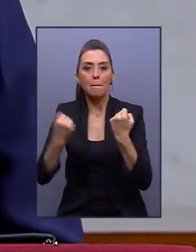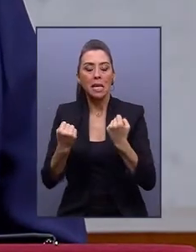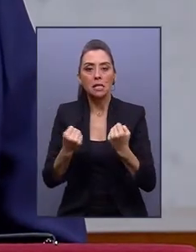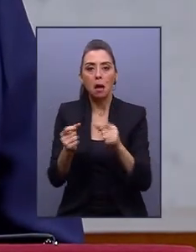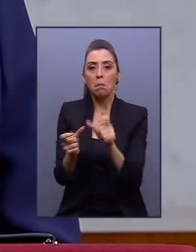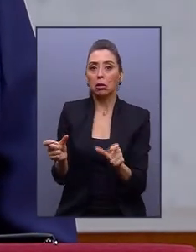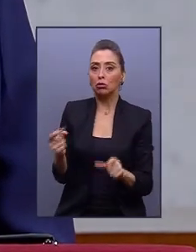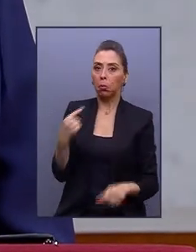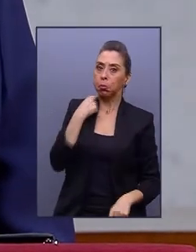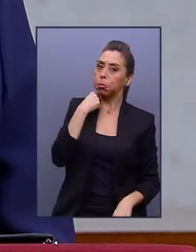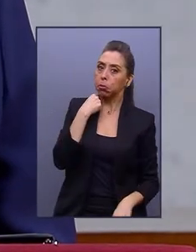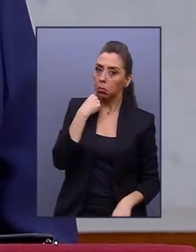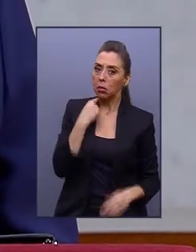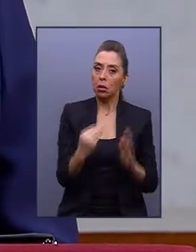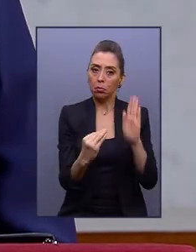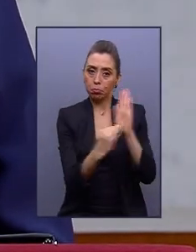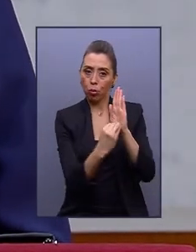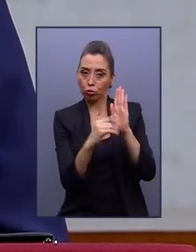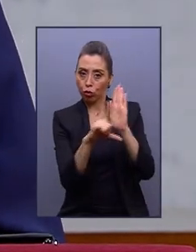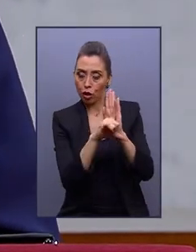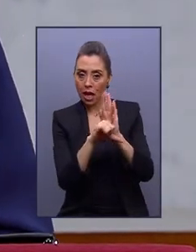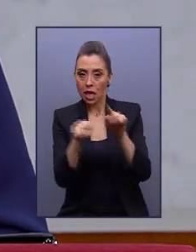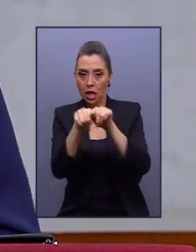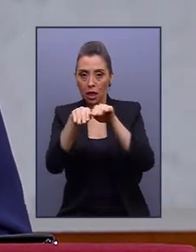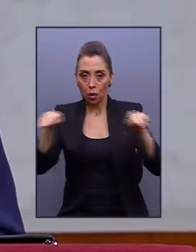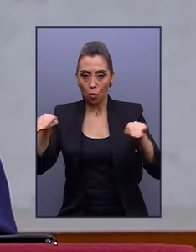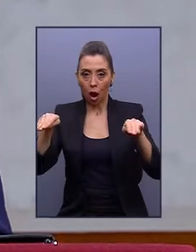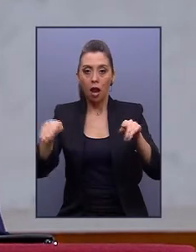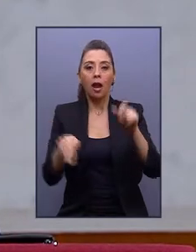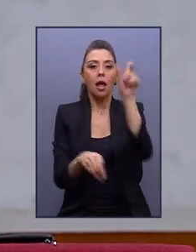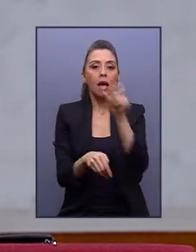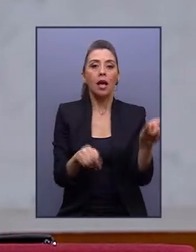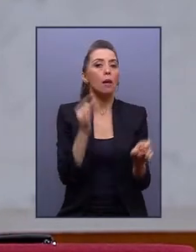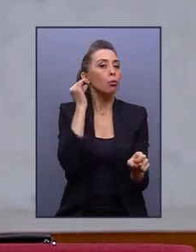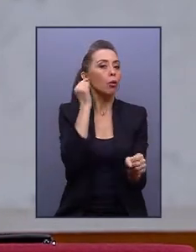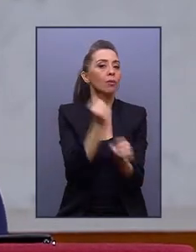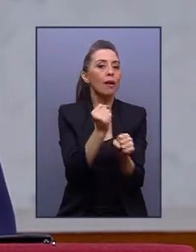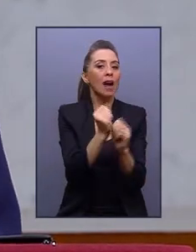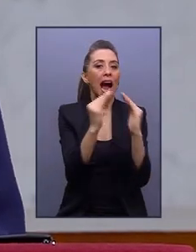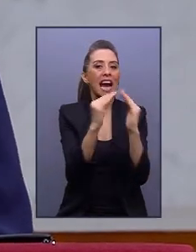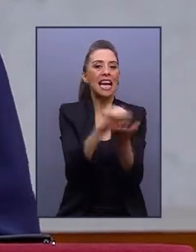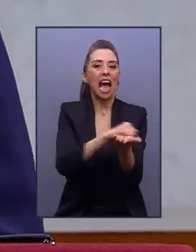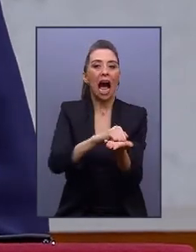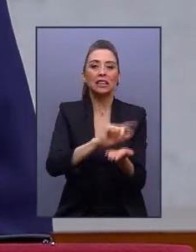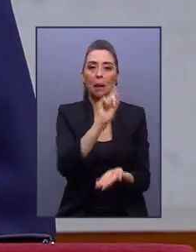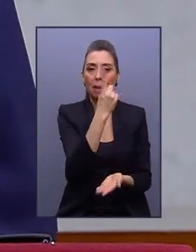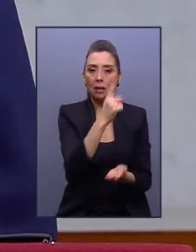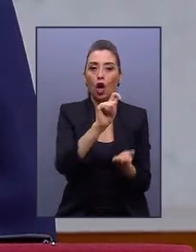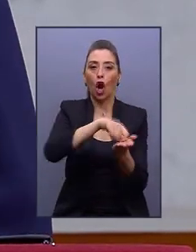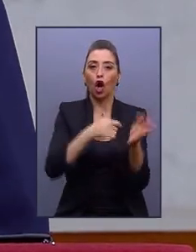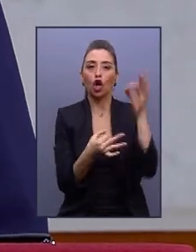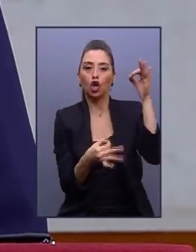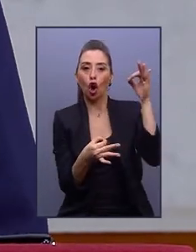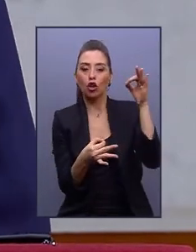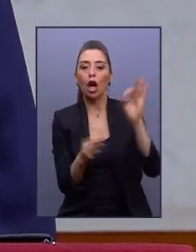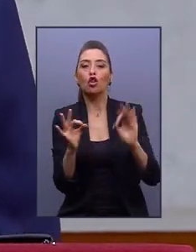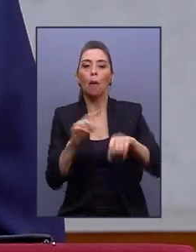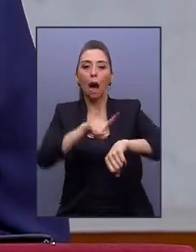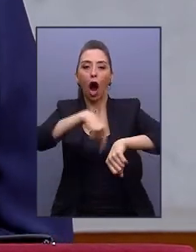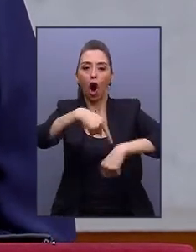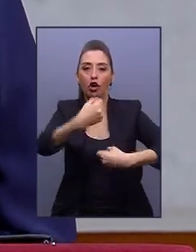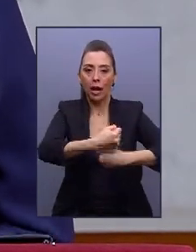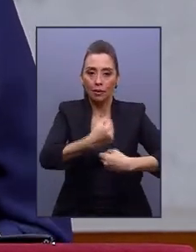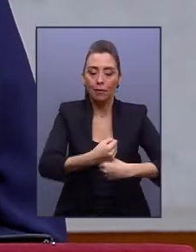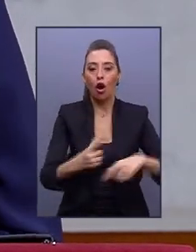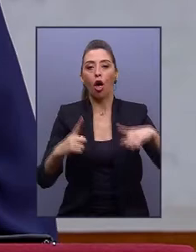compatriotas. Establecimos un trato equitativo para las trabajadoras de casa particular, que ahora cuentan con contratos para normal la jornada,